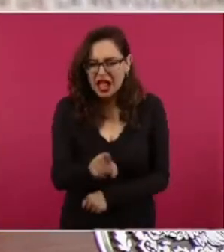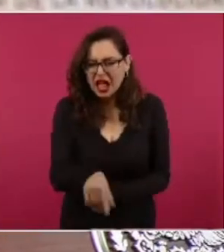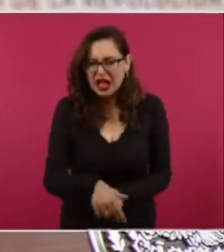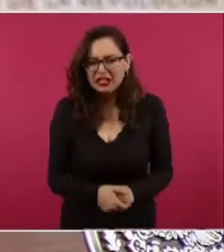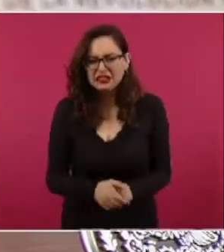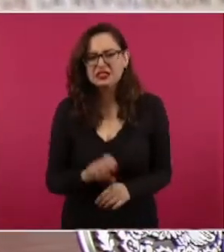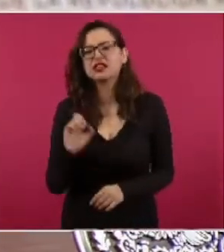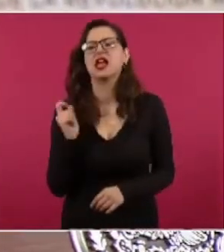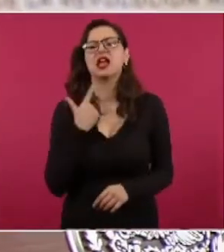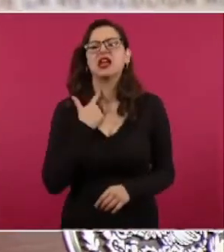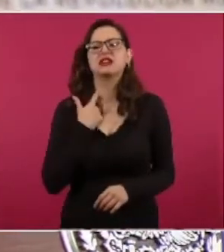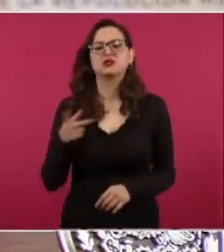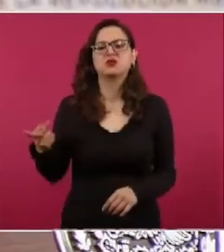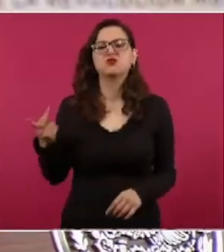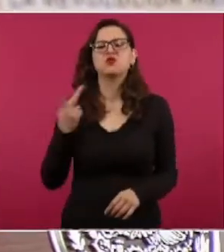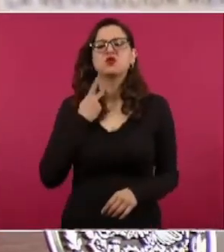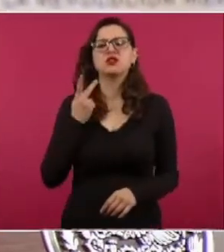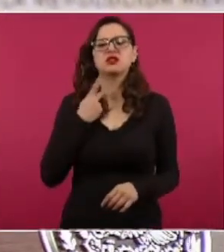políticos?